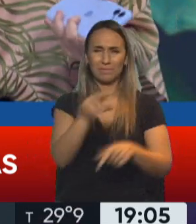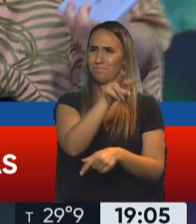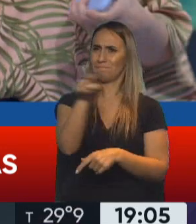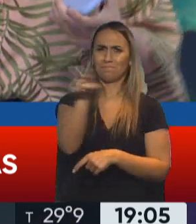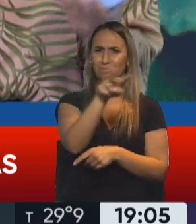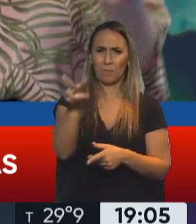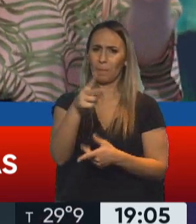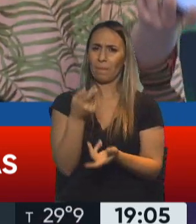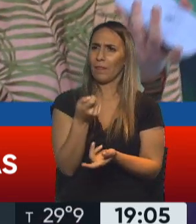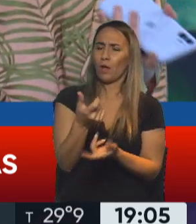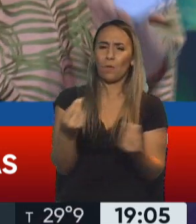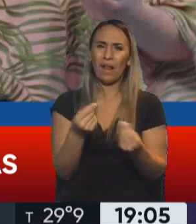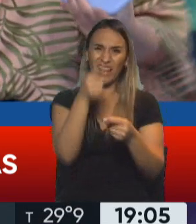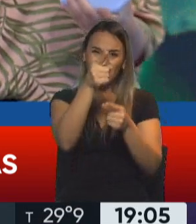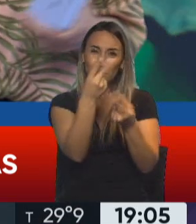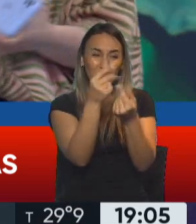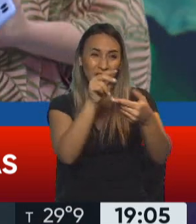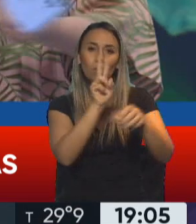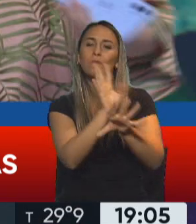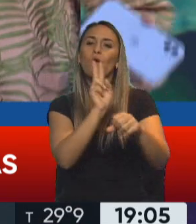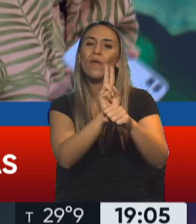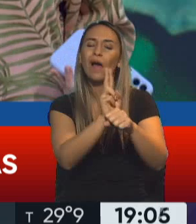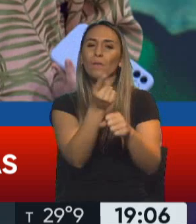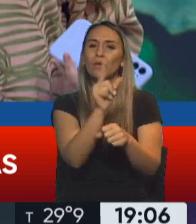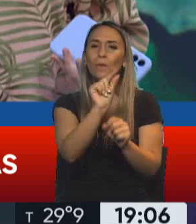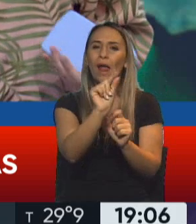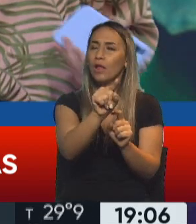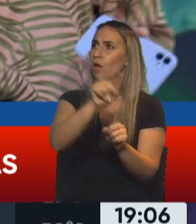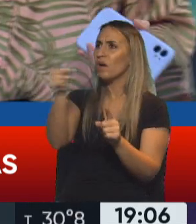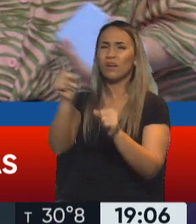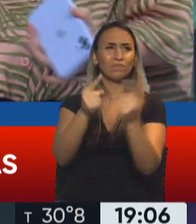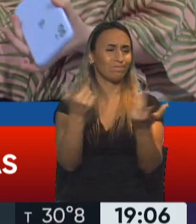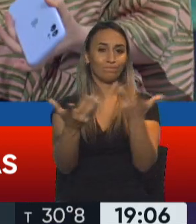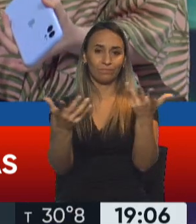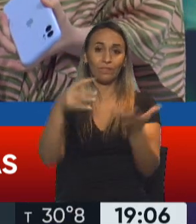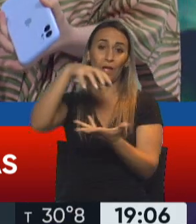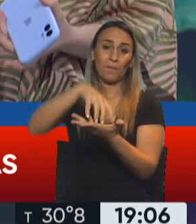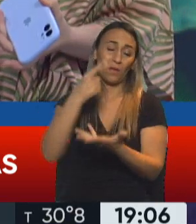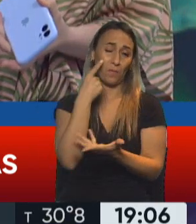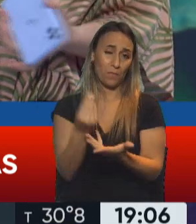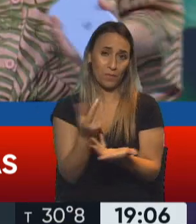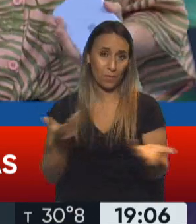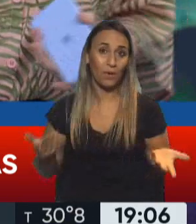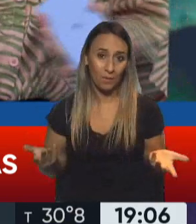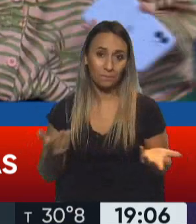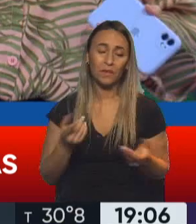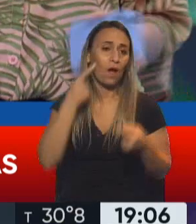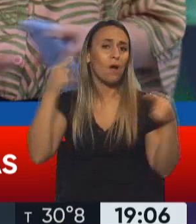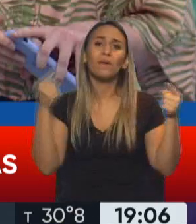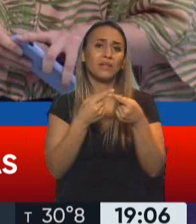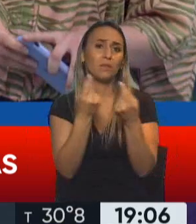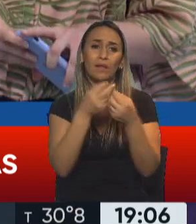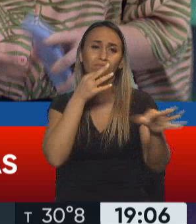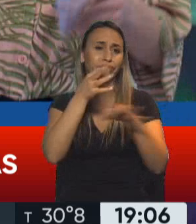bien si está comprando el café que está dentro de precios cuidados o no. Bueno, todas movidas, obviamente, sí, para seguir generando ganancias, márgenes de